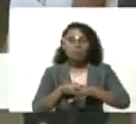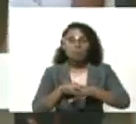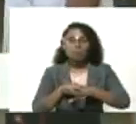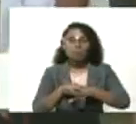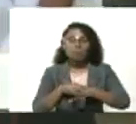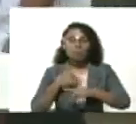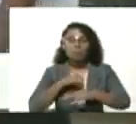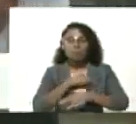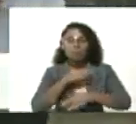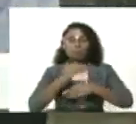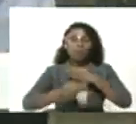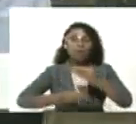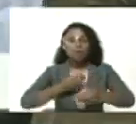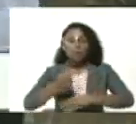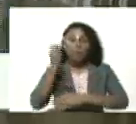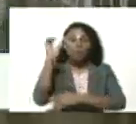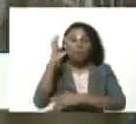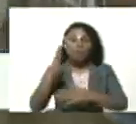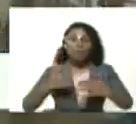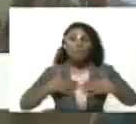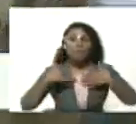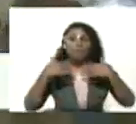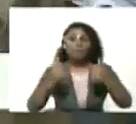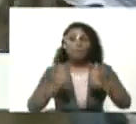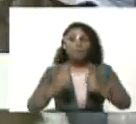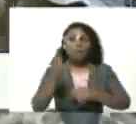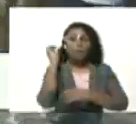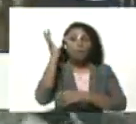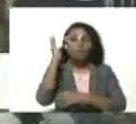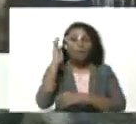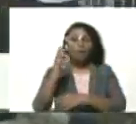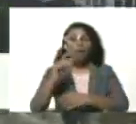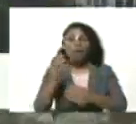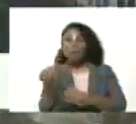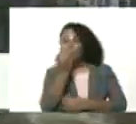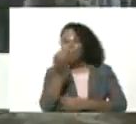hemos tenido jornadas de salud, jornadas de alimentación,